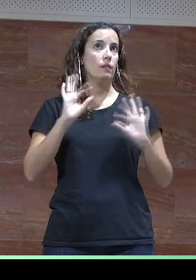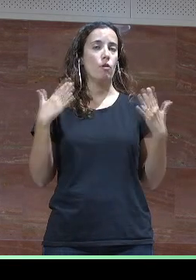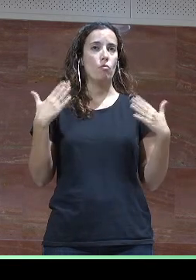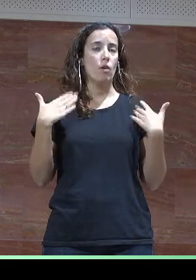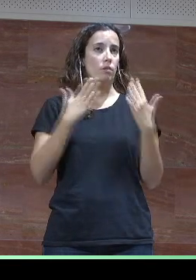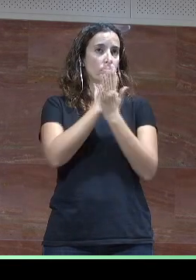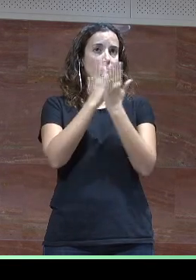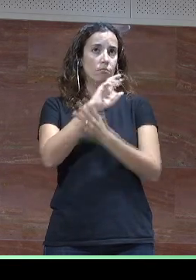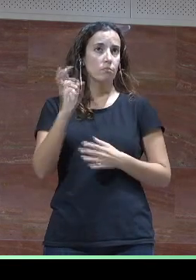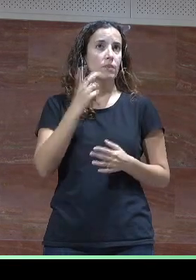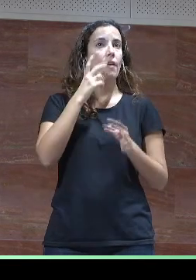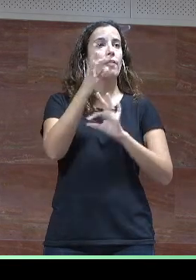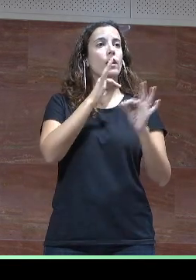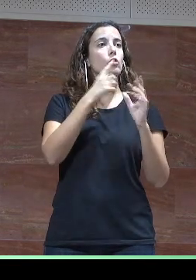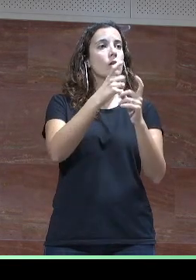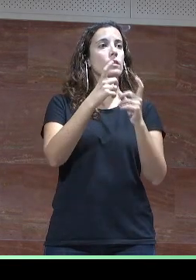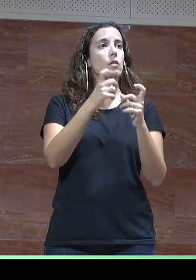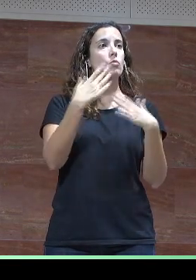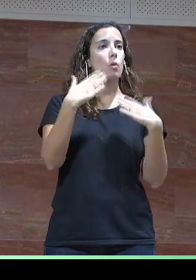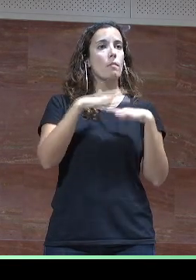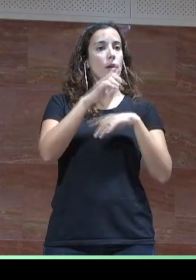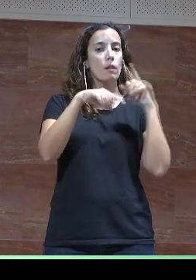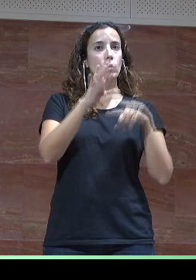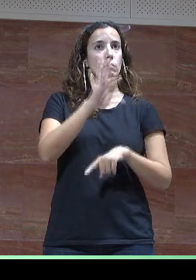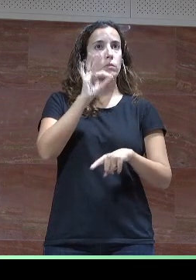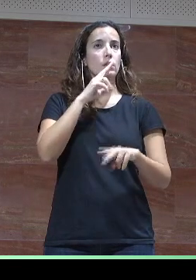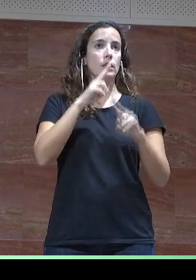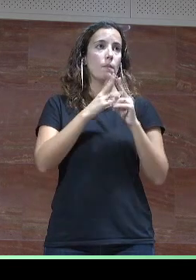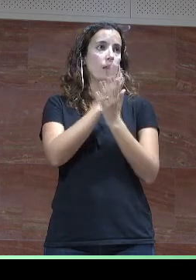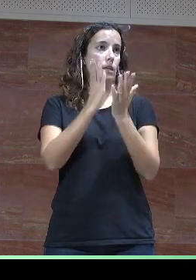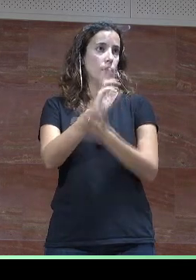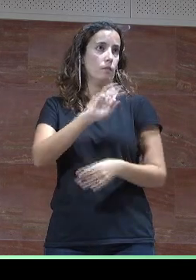tienes los datos necesarios para tomar la decisión, no existen alternativas.